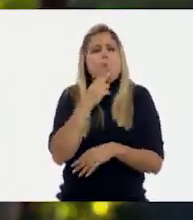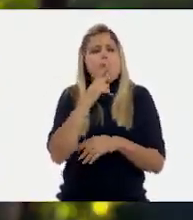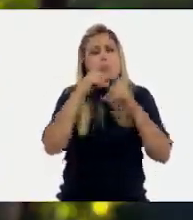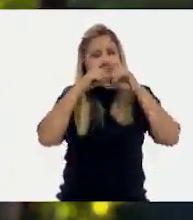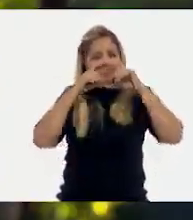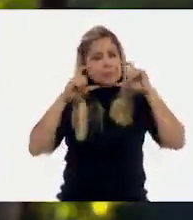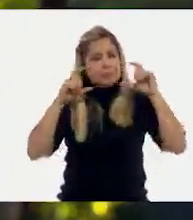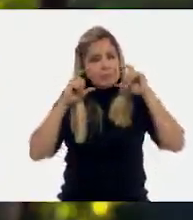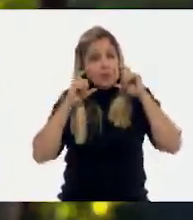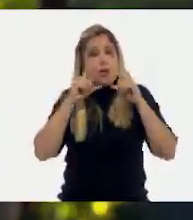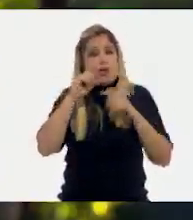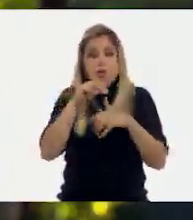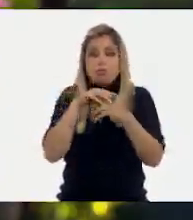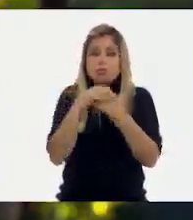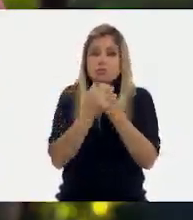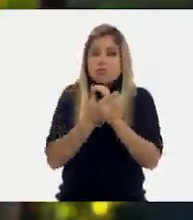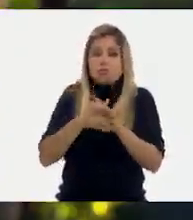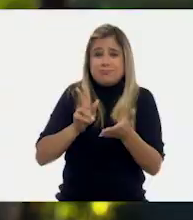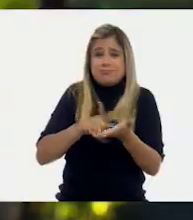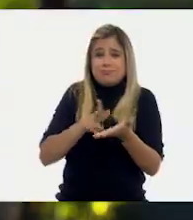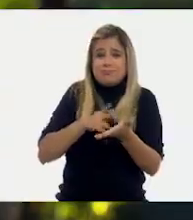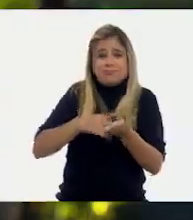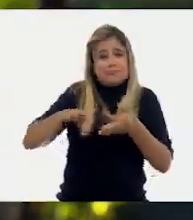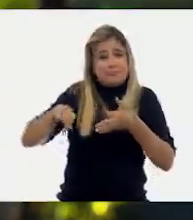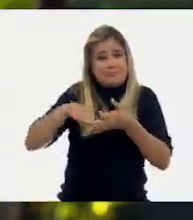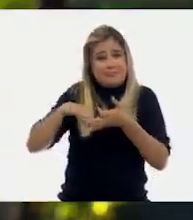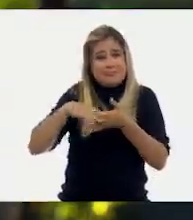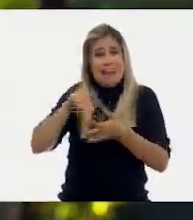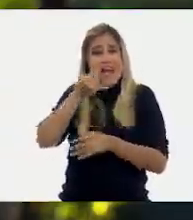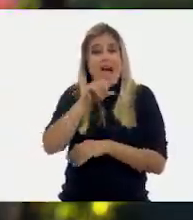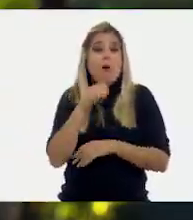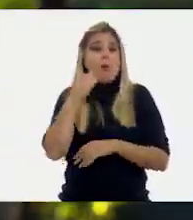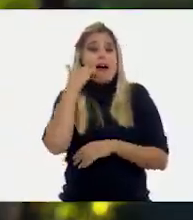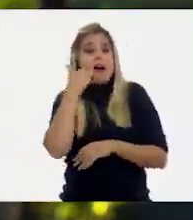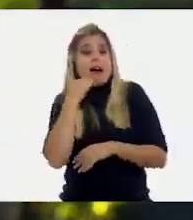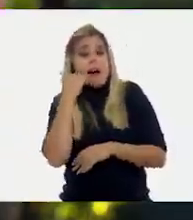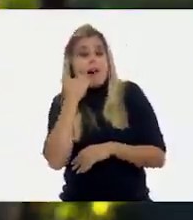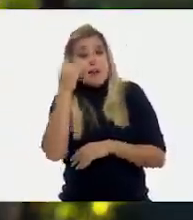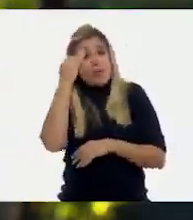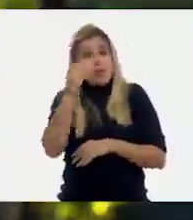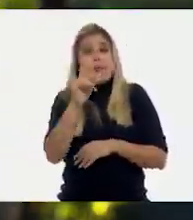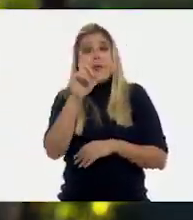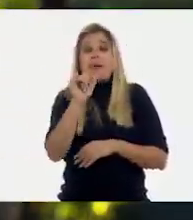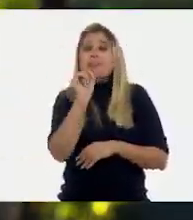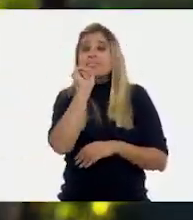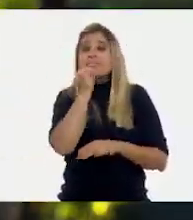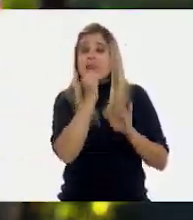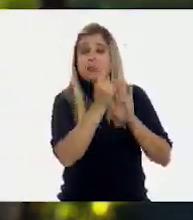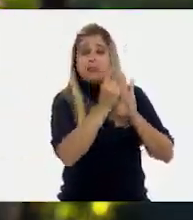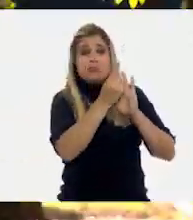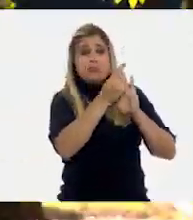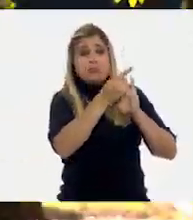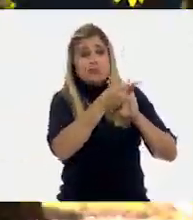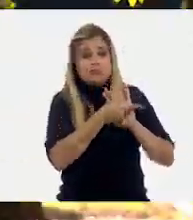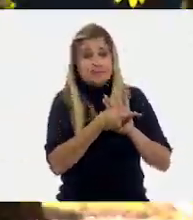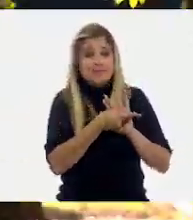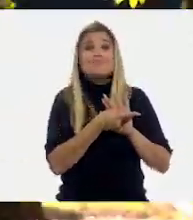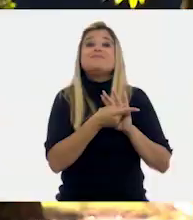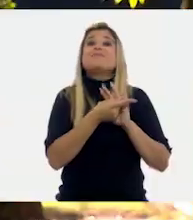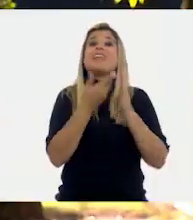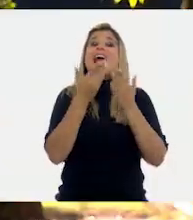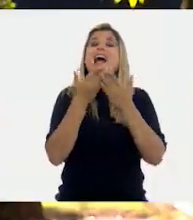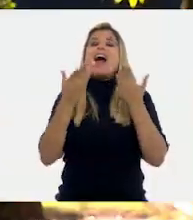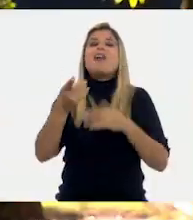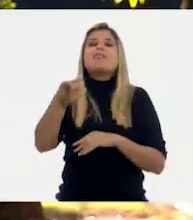cubrebocas. Lava tus manos frecuentemente con agua y jabón durante 20 segundos. Ahora